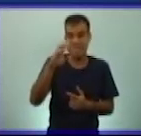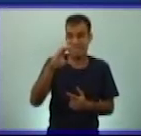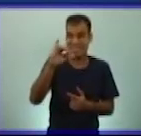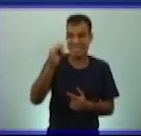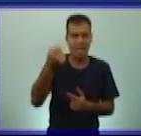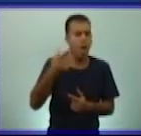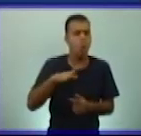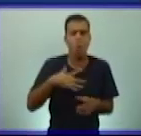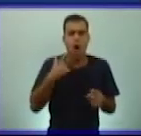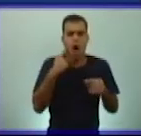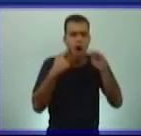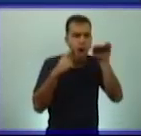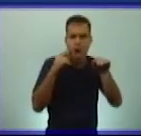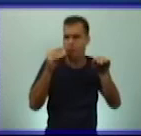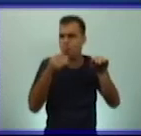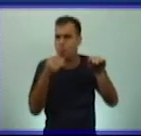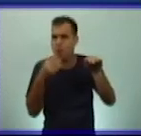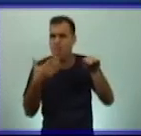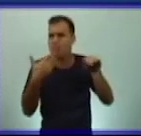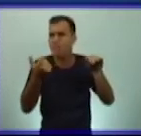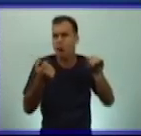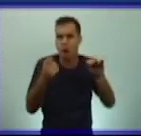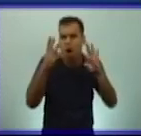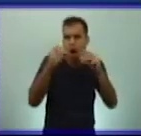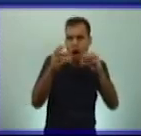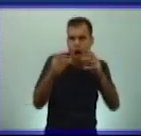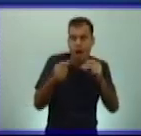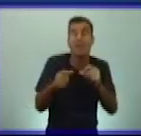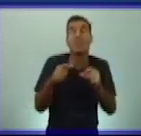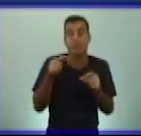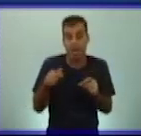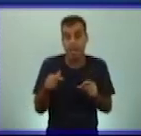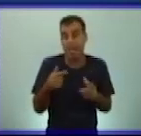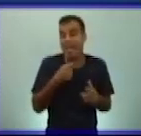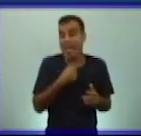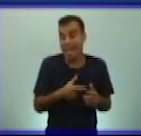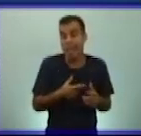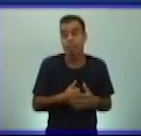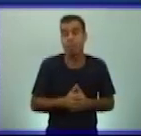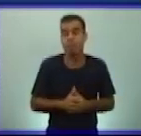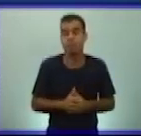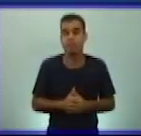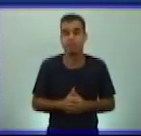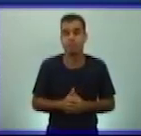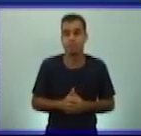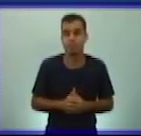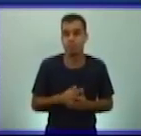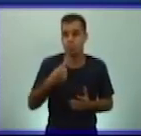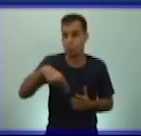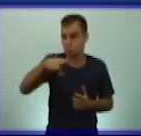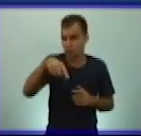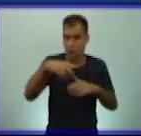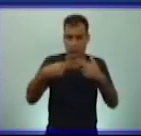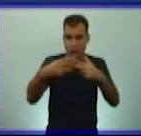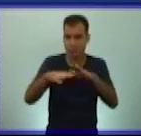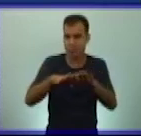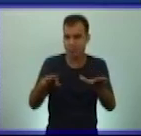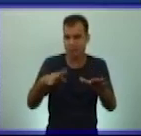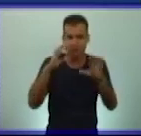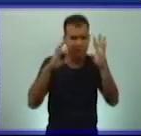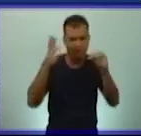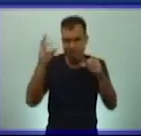expresión permite calcular la frecuencia. Y esta frecuencia, por ejemplo, cuando ustedes hagan sus cálculos de